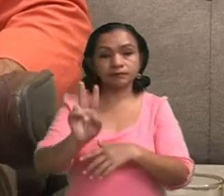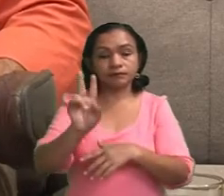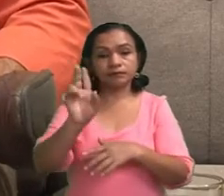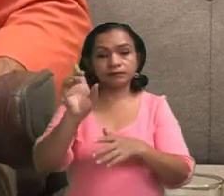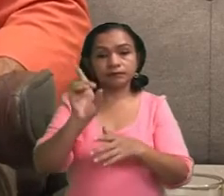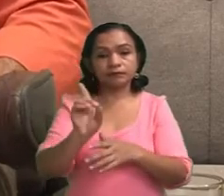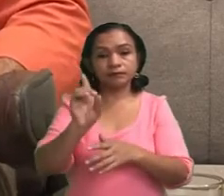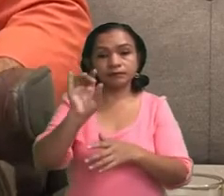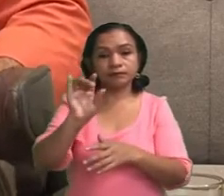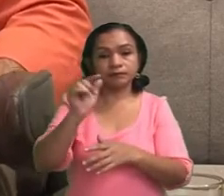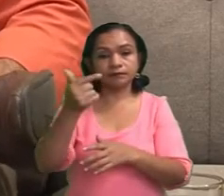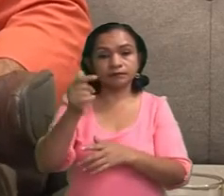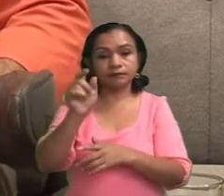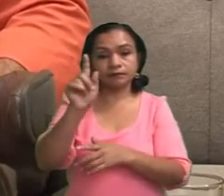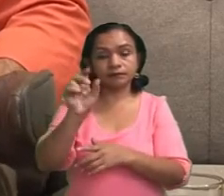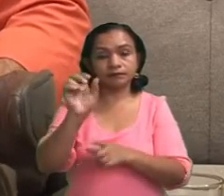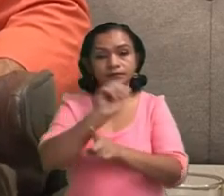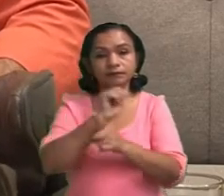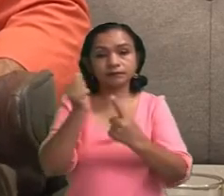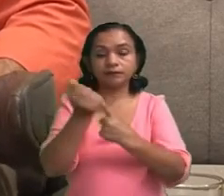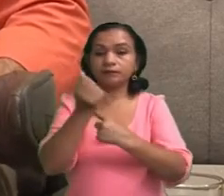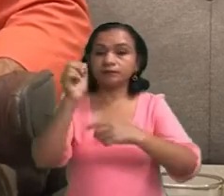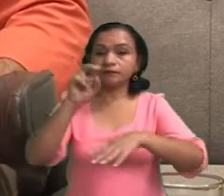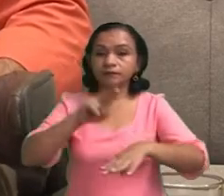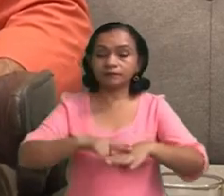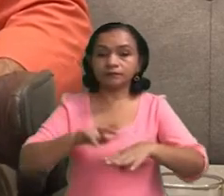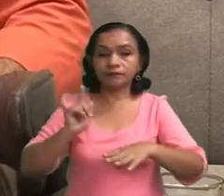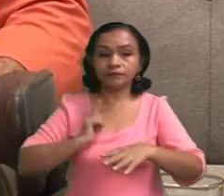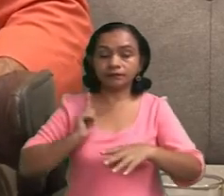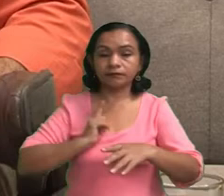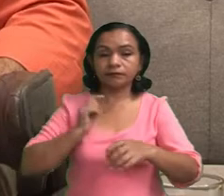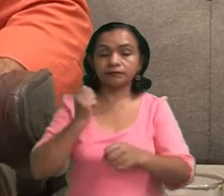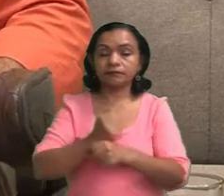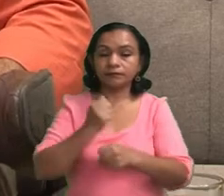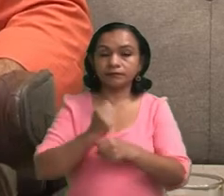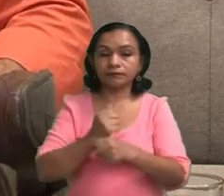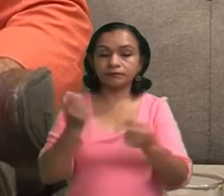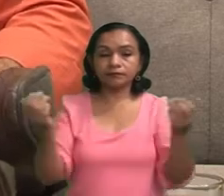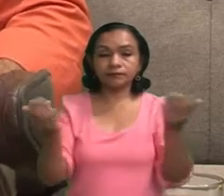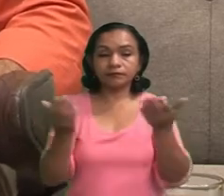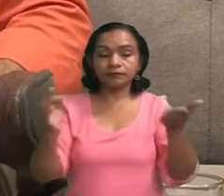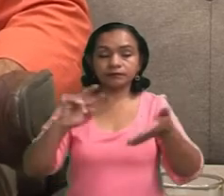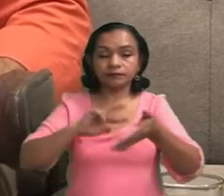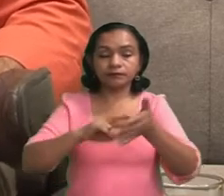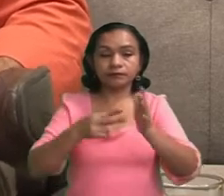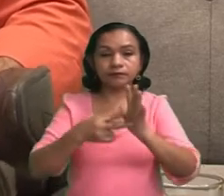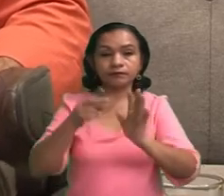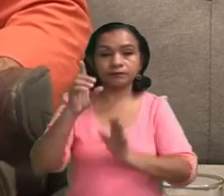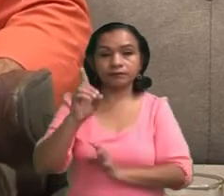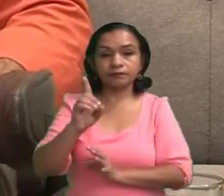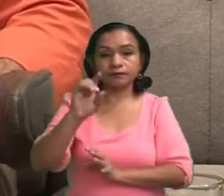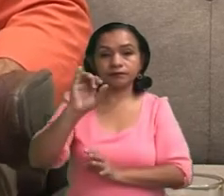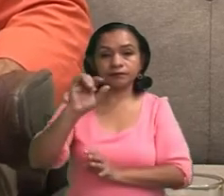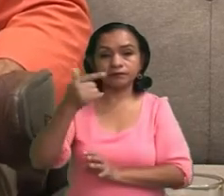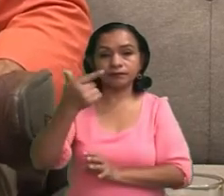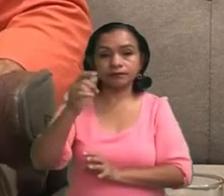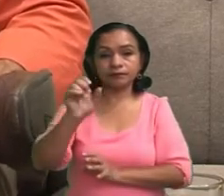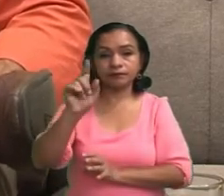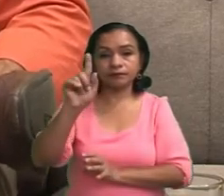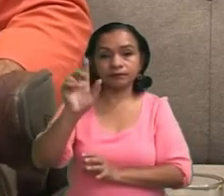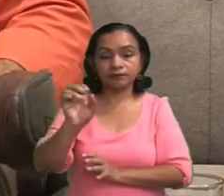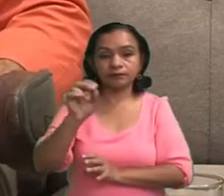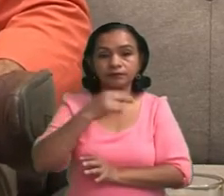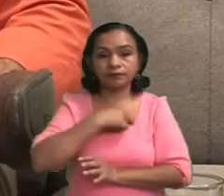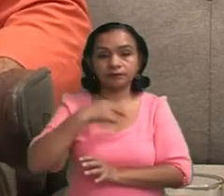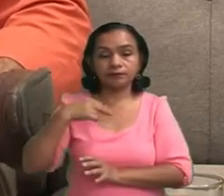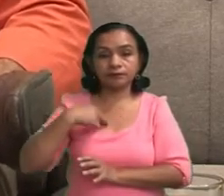digestos en los que la Asamblea Nacional tiene que trabajar. ¿Qué cosa es un digesto? Un digesto es un sistema